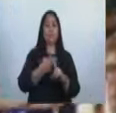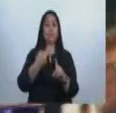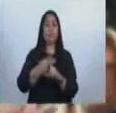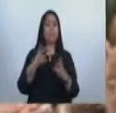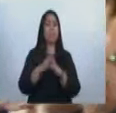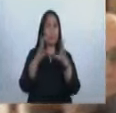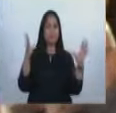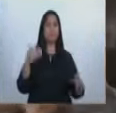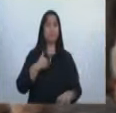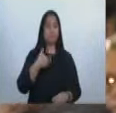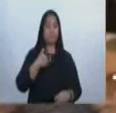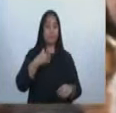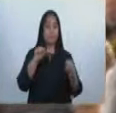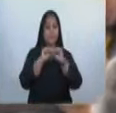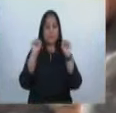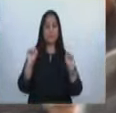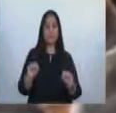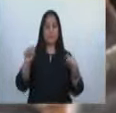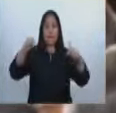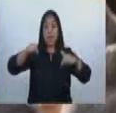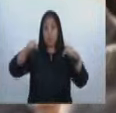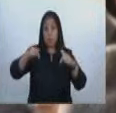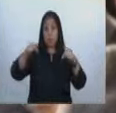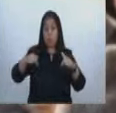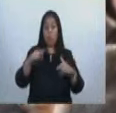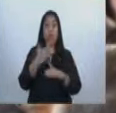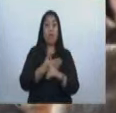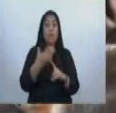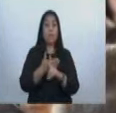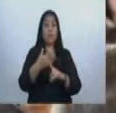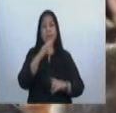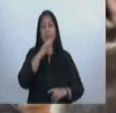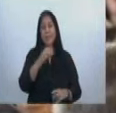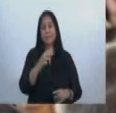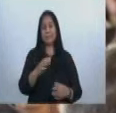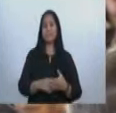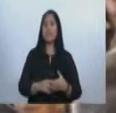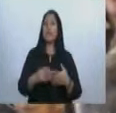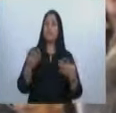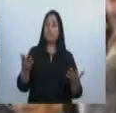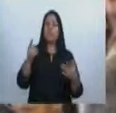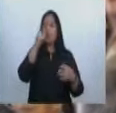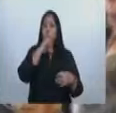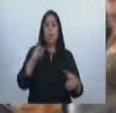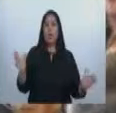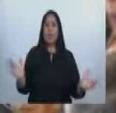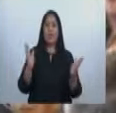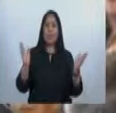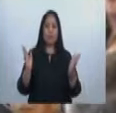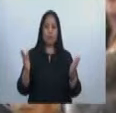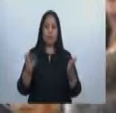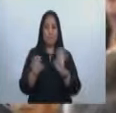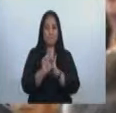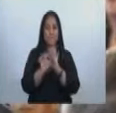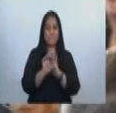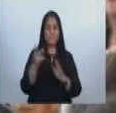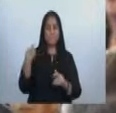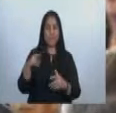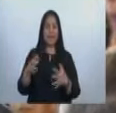tenemos en el sistema actual El problema es que eh No hay incentivos para que las